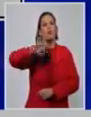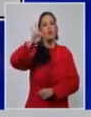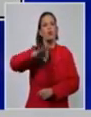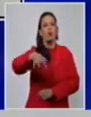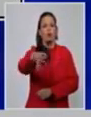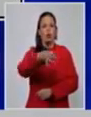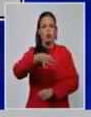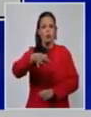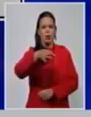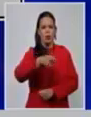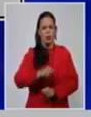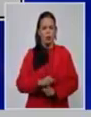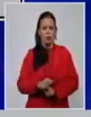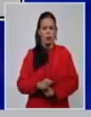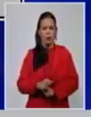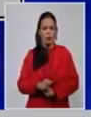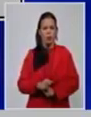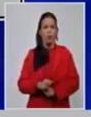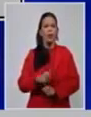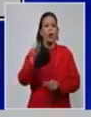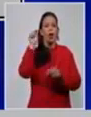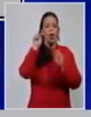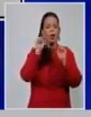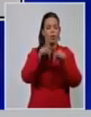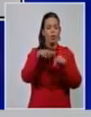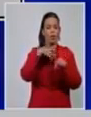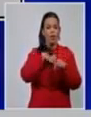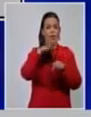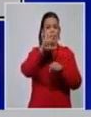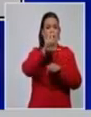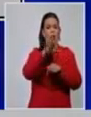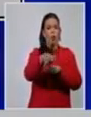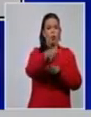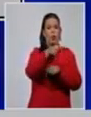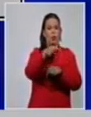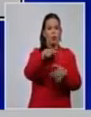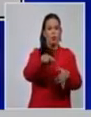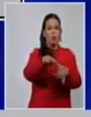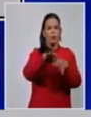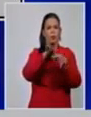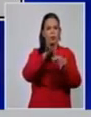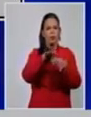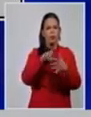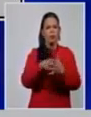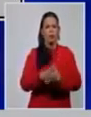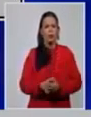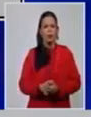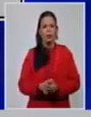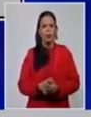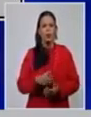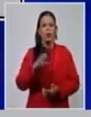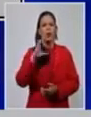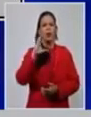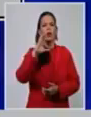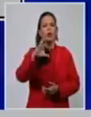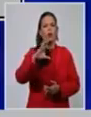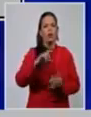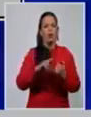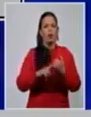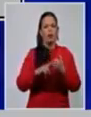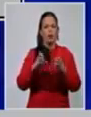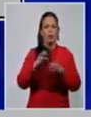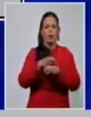5 municipios con un elevado riesgo epidemiológico. Me estoy refiriendo a Quibicán,